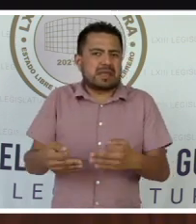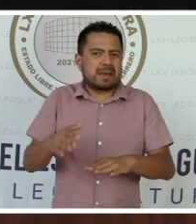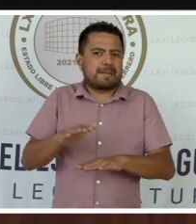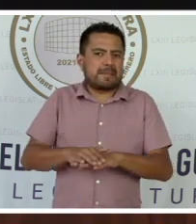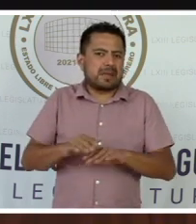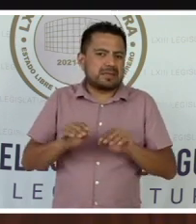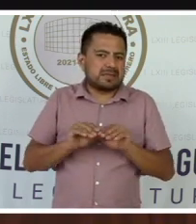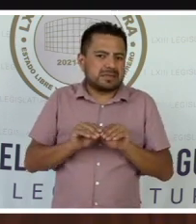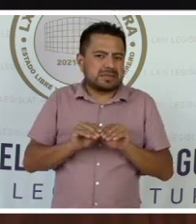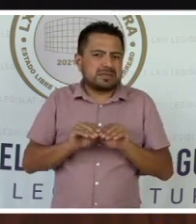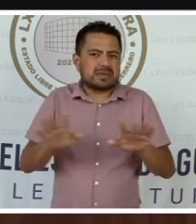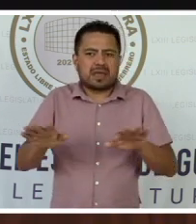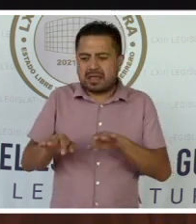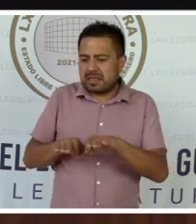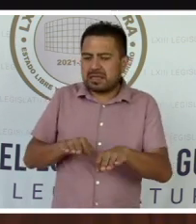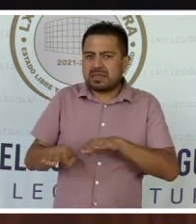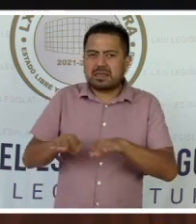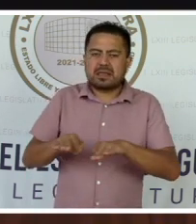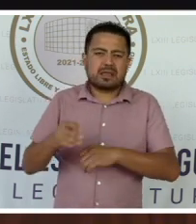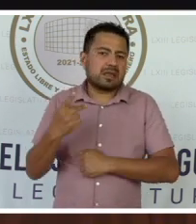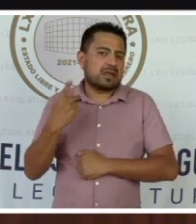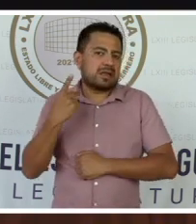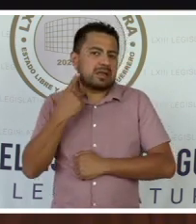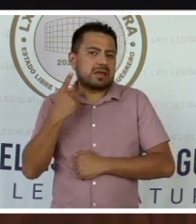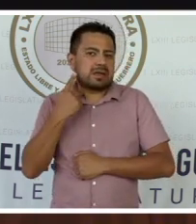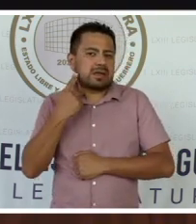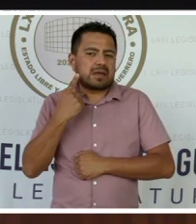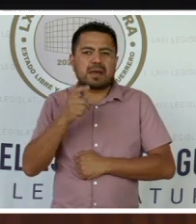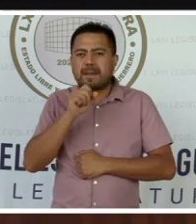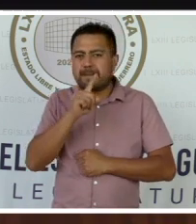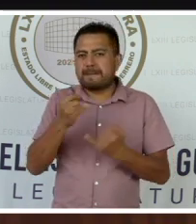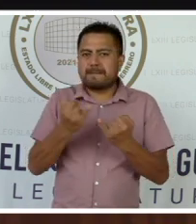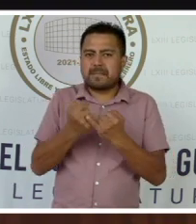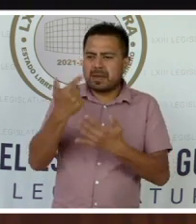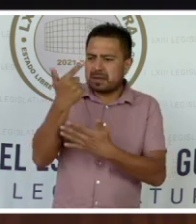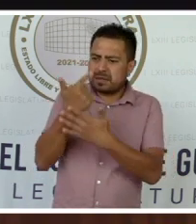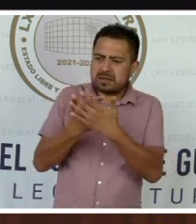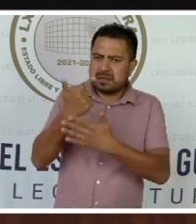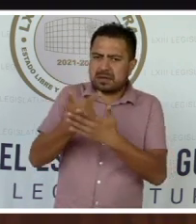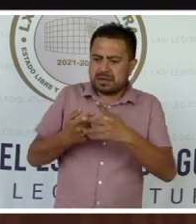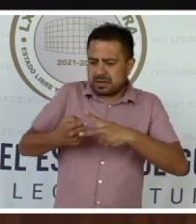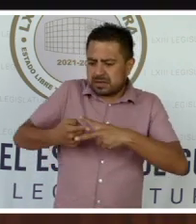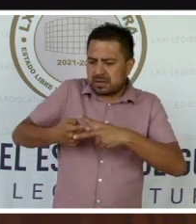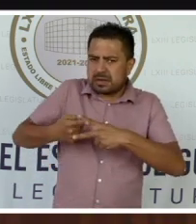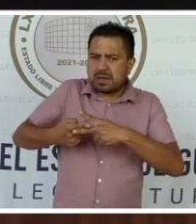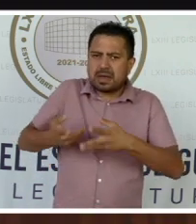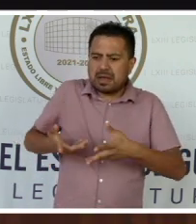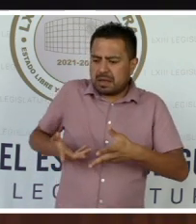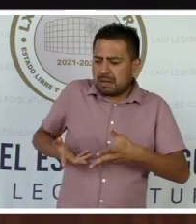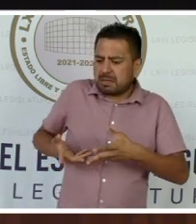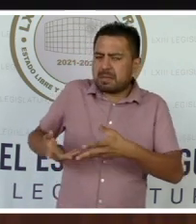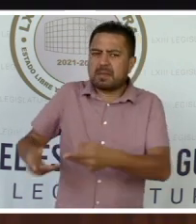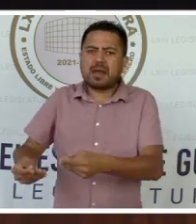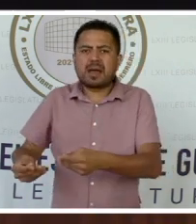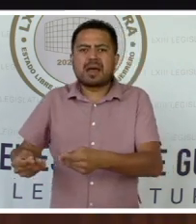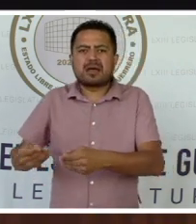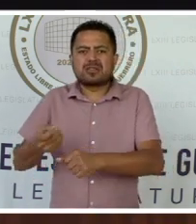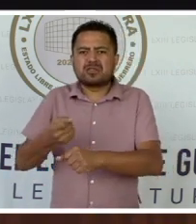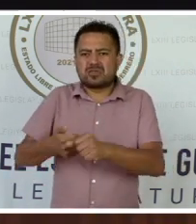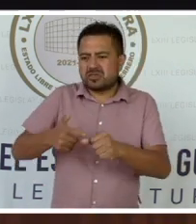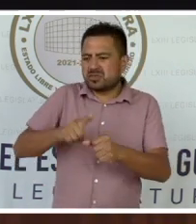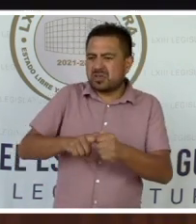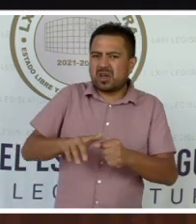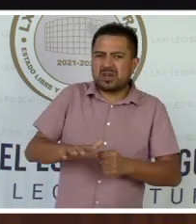legislativa de eficiencia presupuestal y fiscalización y de impacto